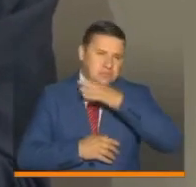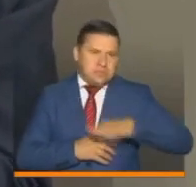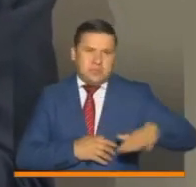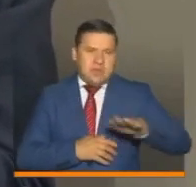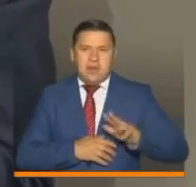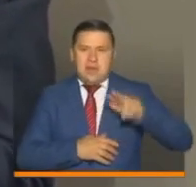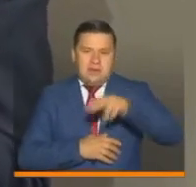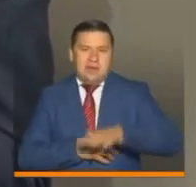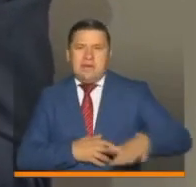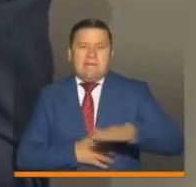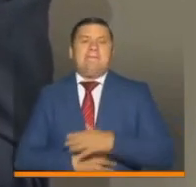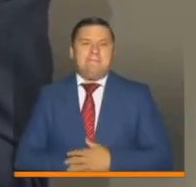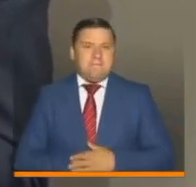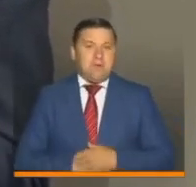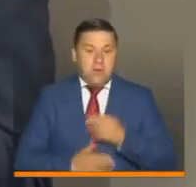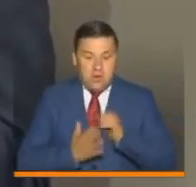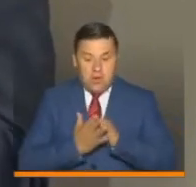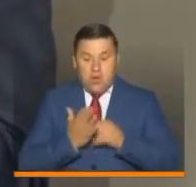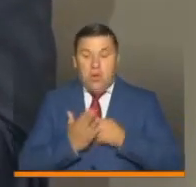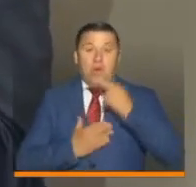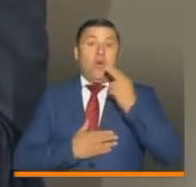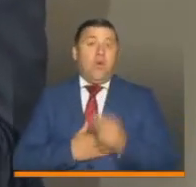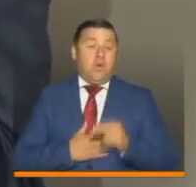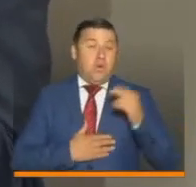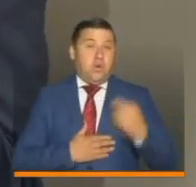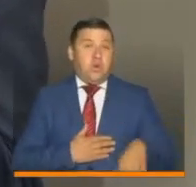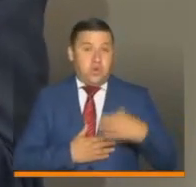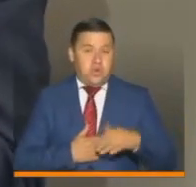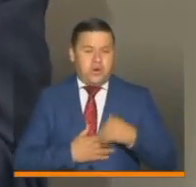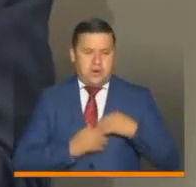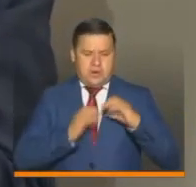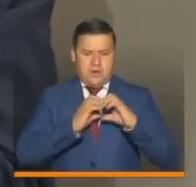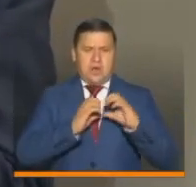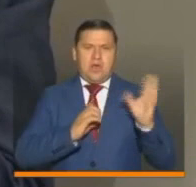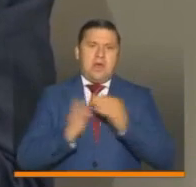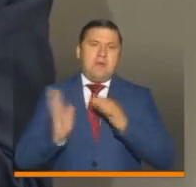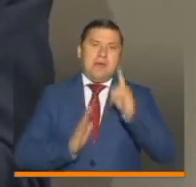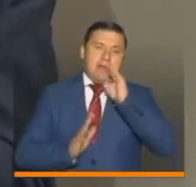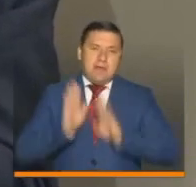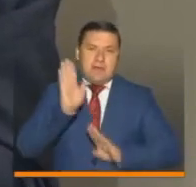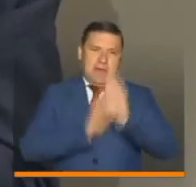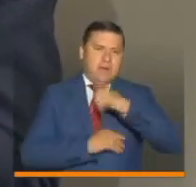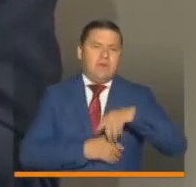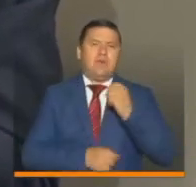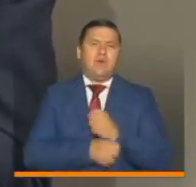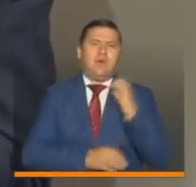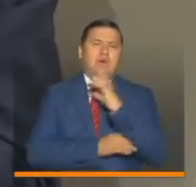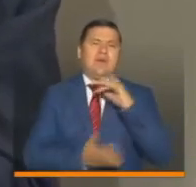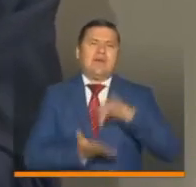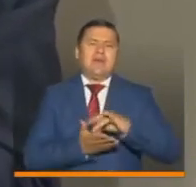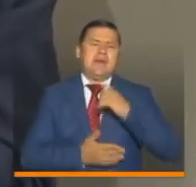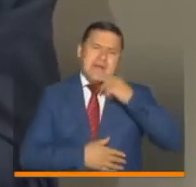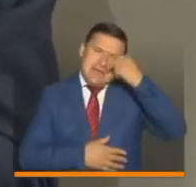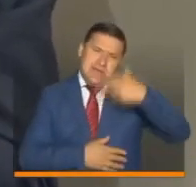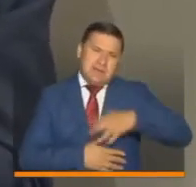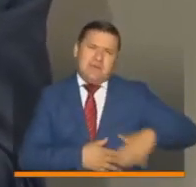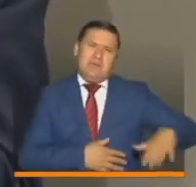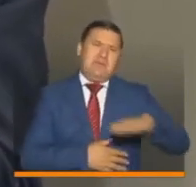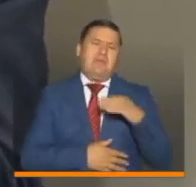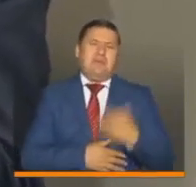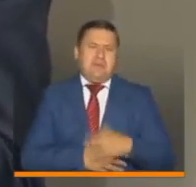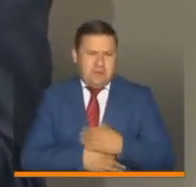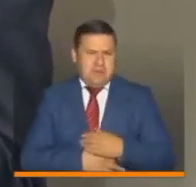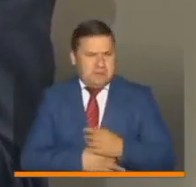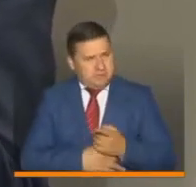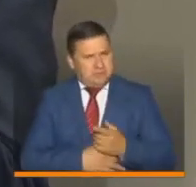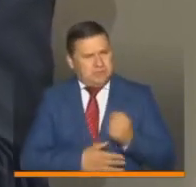las vías terciarias. Este es un proyecto que está en el corazón del Plan Nacional de Desarrollo. Colombia tiene una deuda histórica